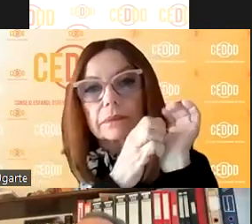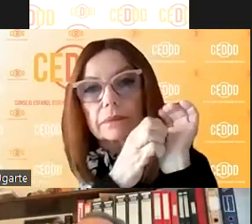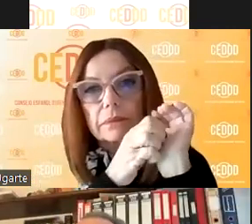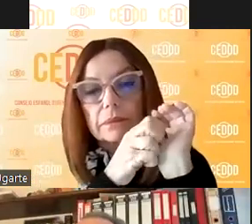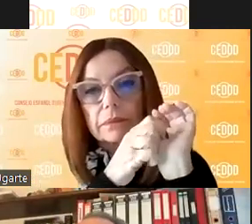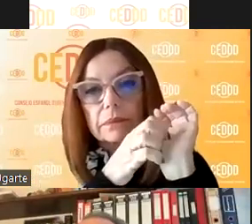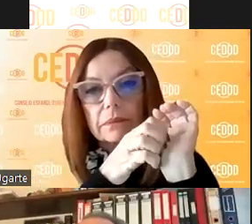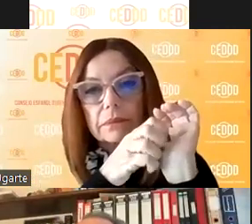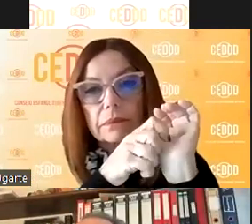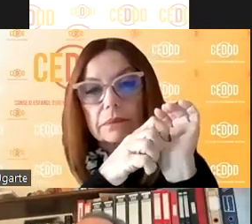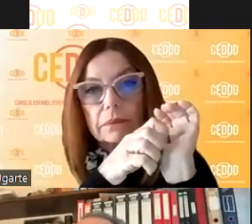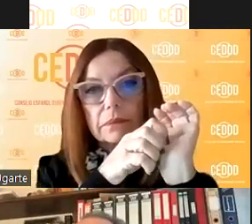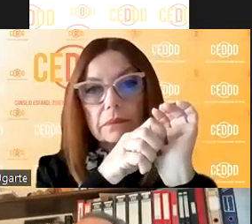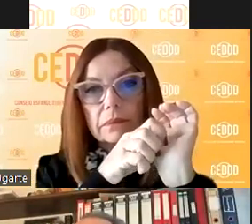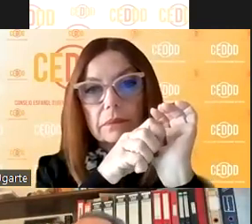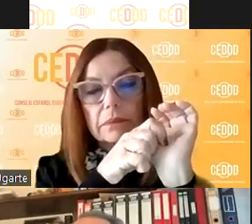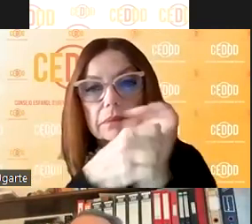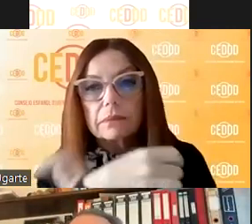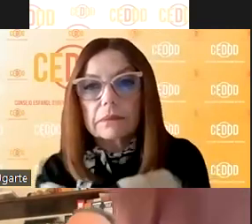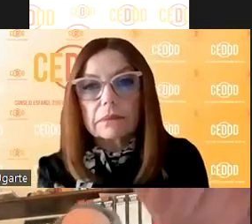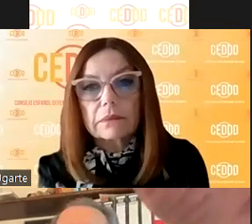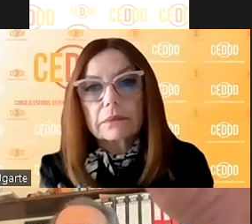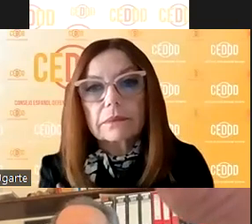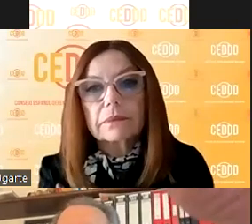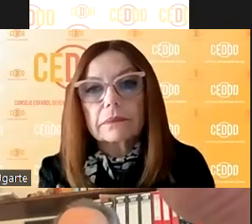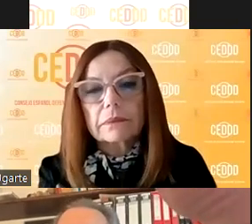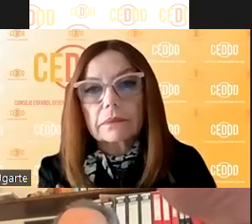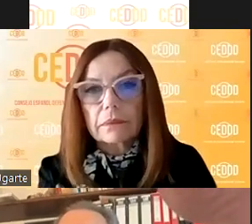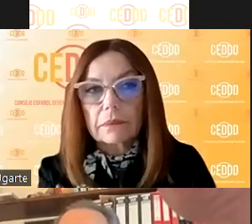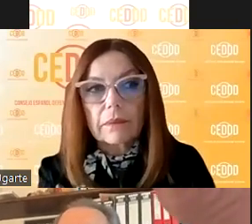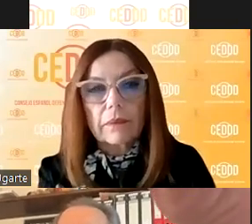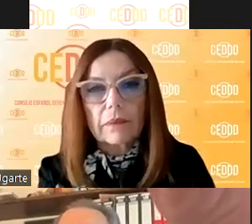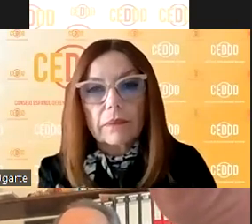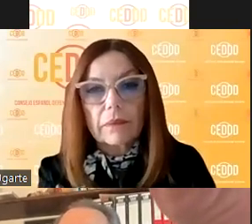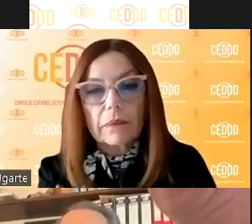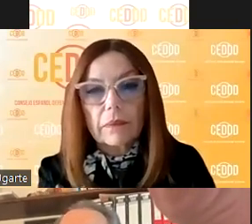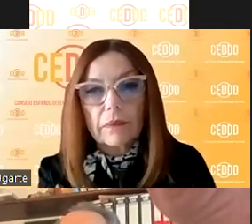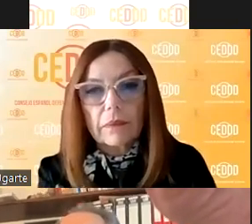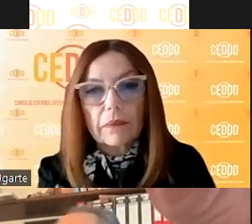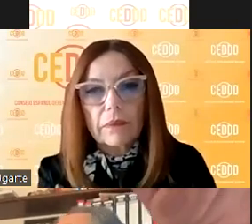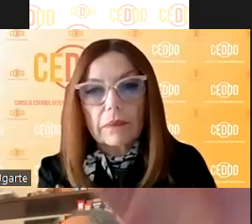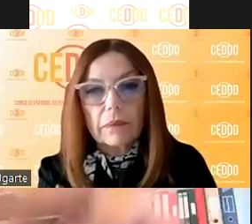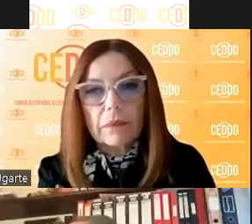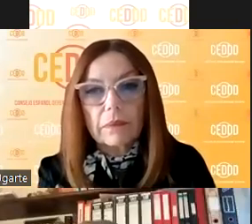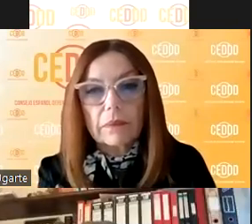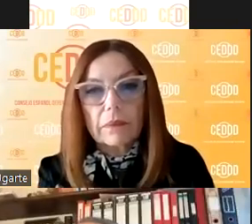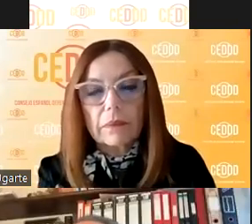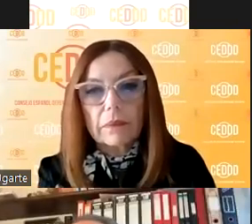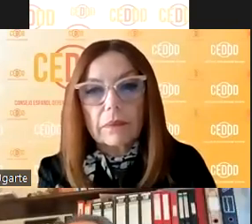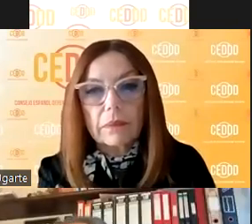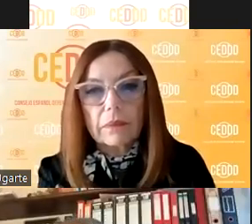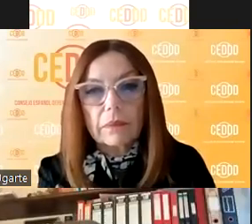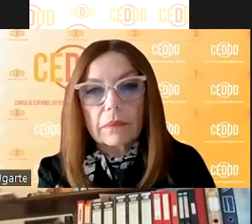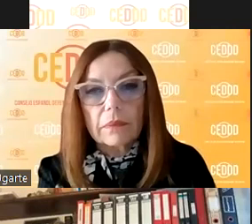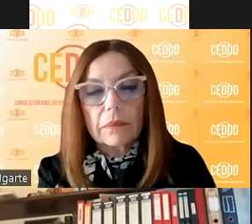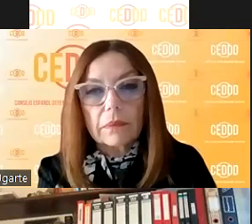son unas definiciones muy legales, muy escasas, porque la normativa que abarca o que trata esta materia en sí es muy escasa, tanto